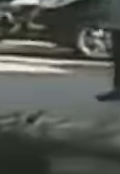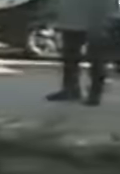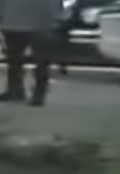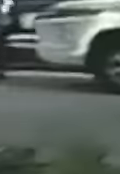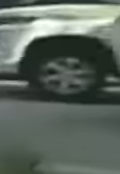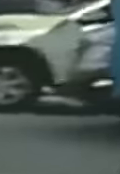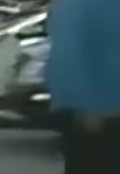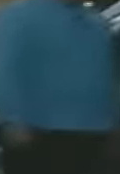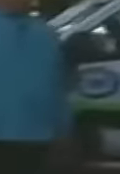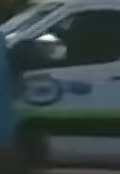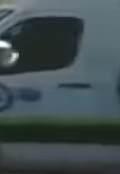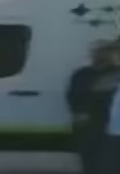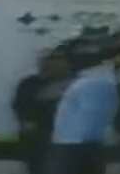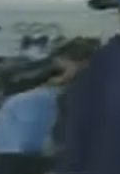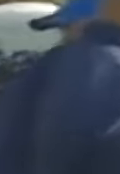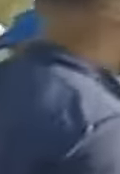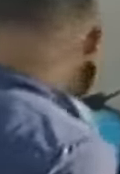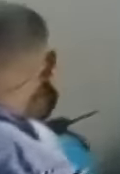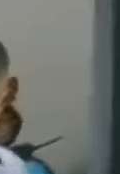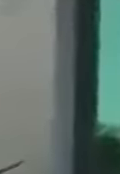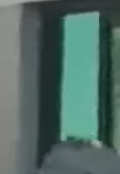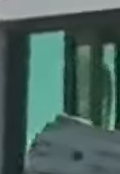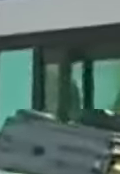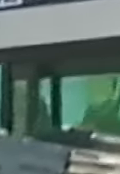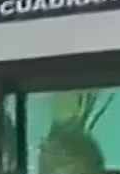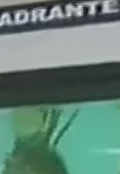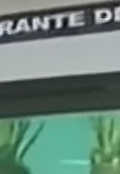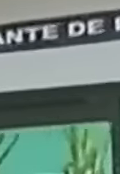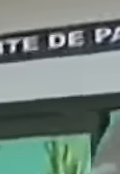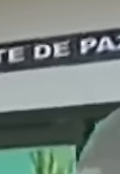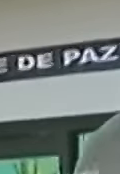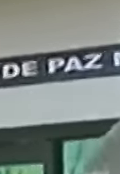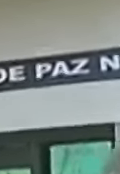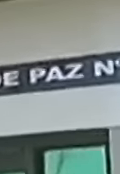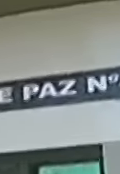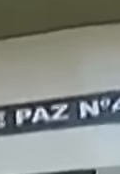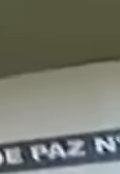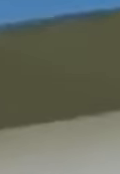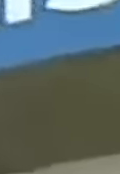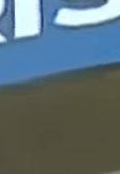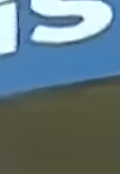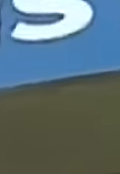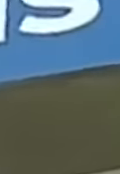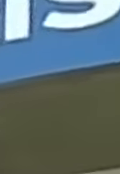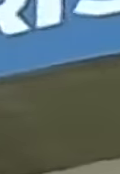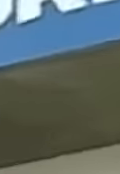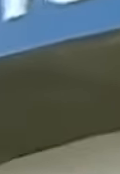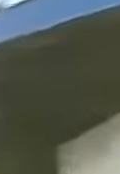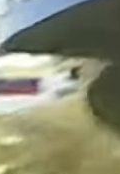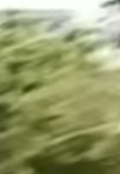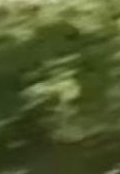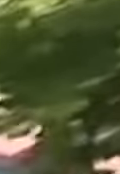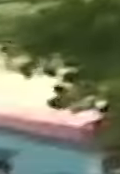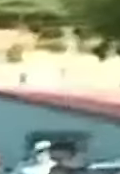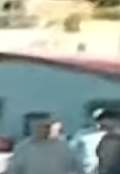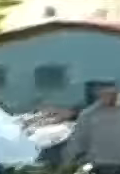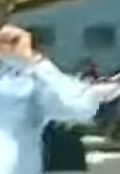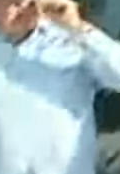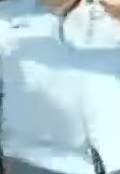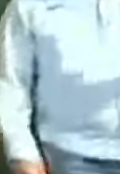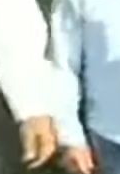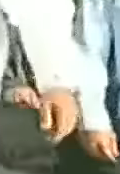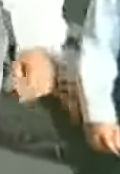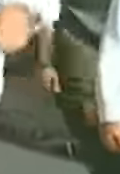Moros, en compañía de la primera combatiente, la doctora Cilia Flores de Maduro, así como también el gobernador de la entidad,